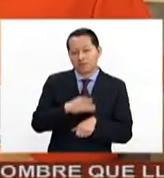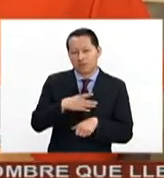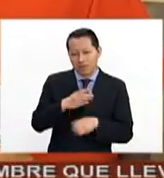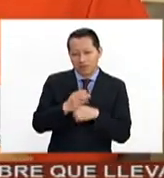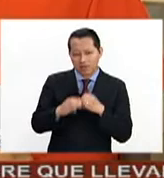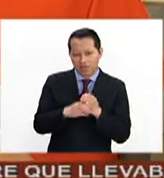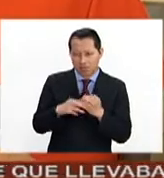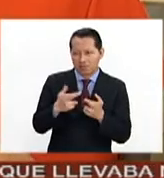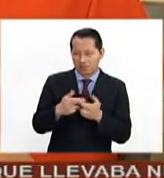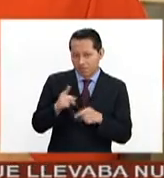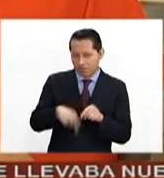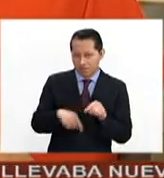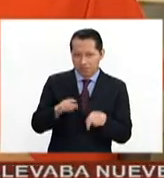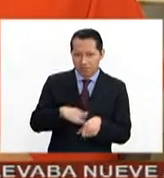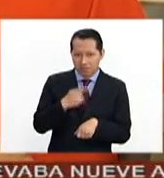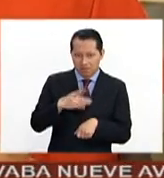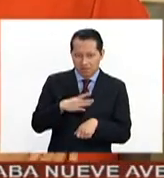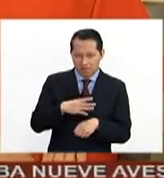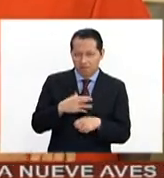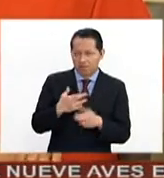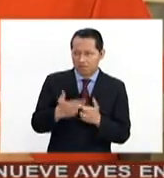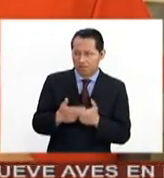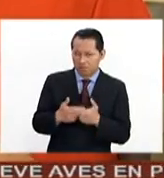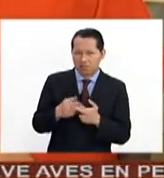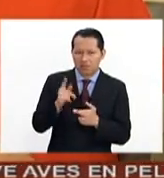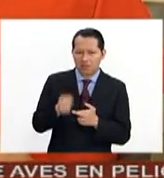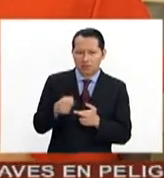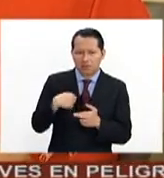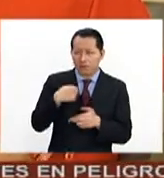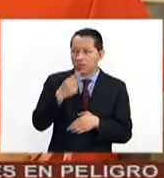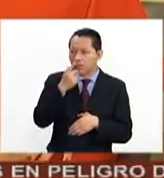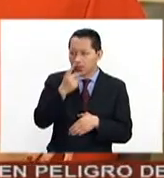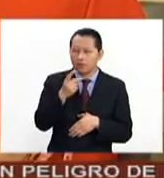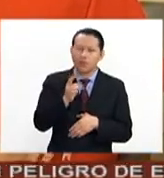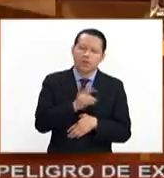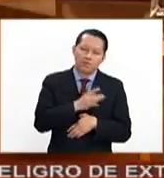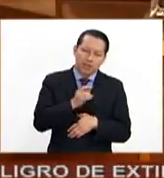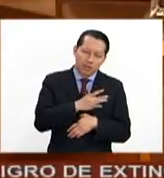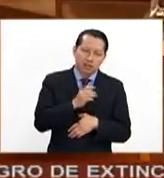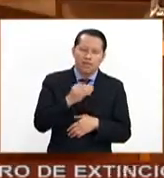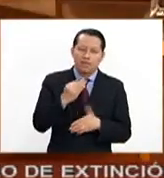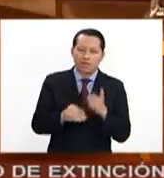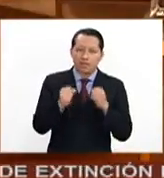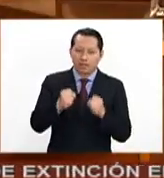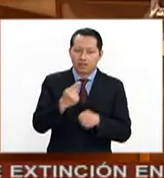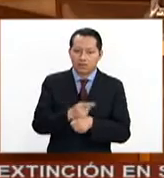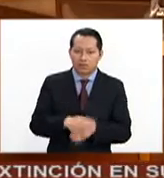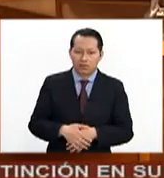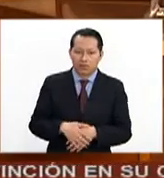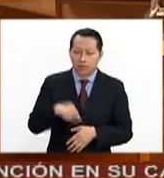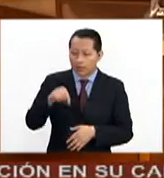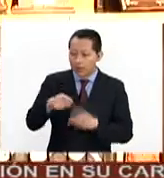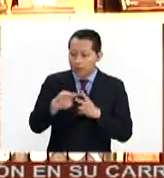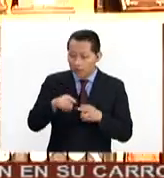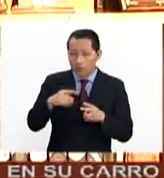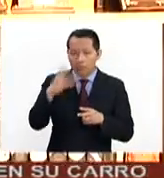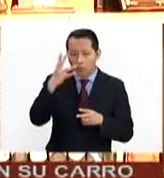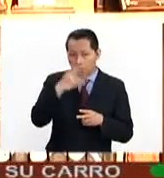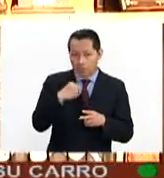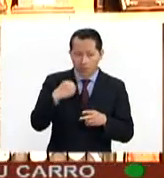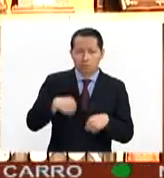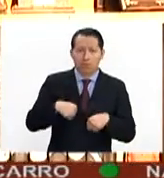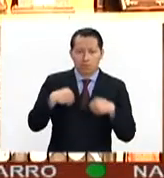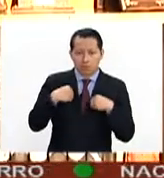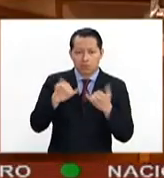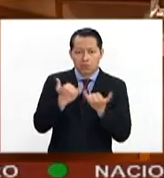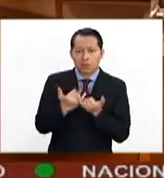De repente cuando lo que me sobraba me refiero a los miedos, a inseguridades. Y aquí empezamos una vida bonita también. Y